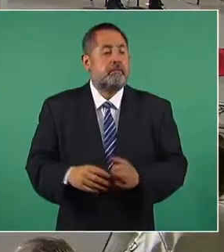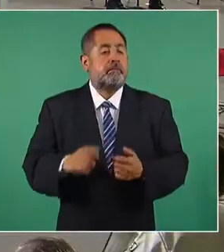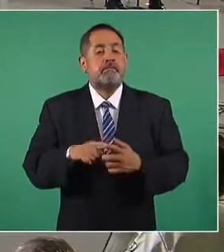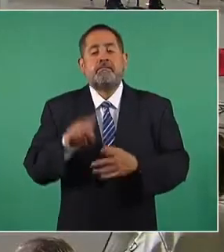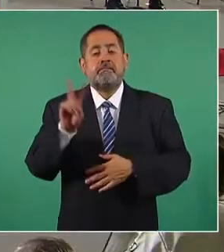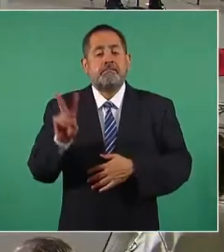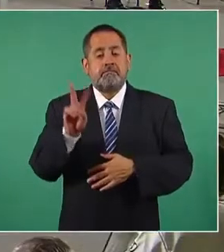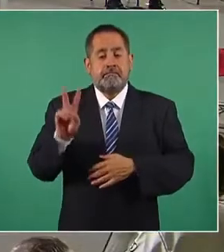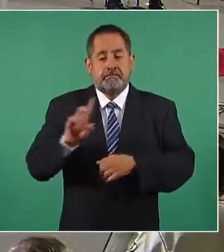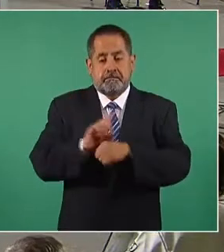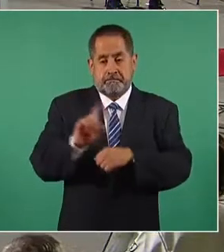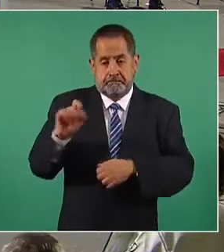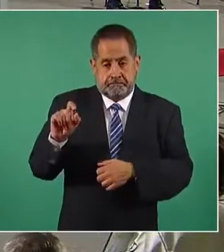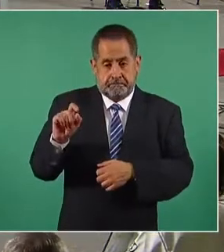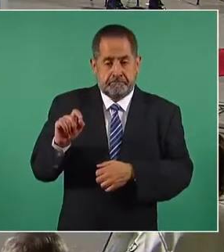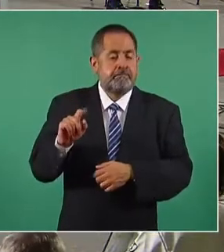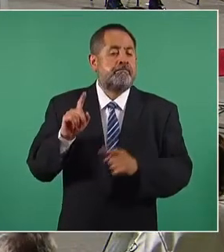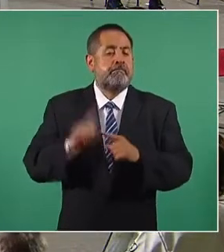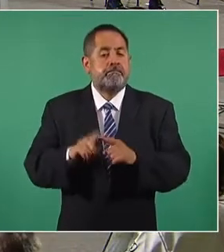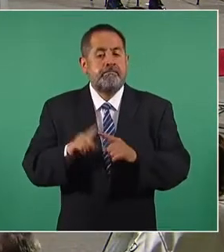20 se cubrieron